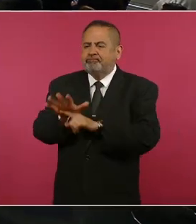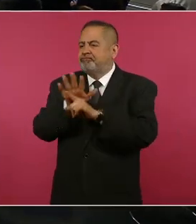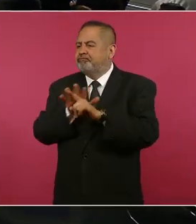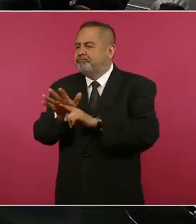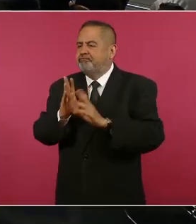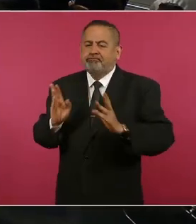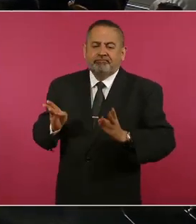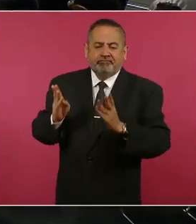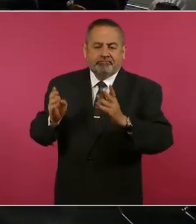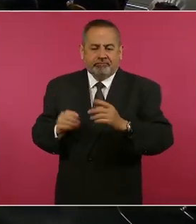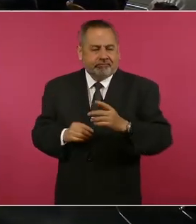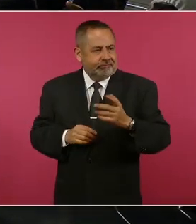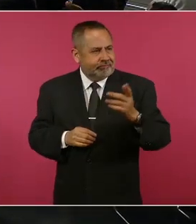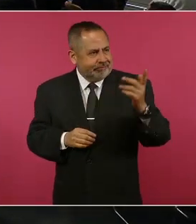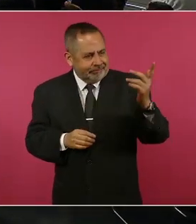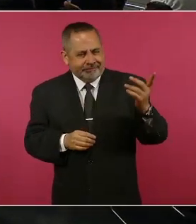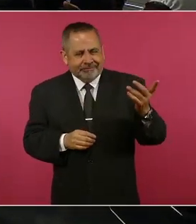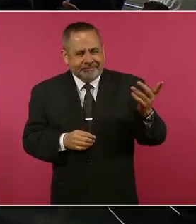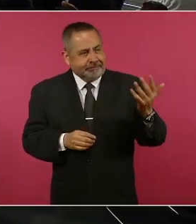de México.